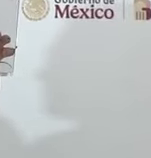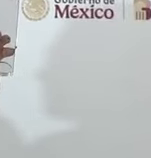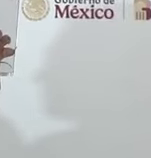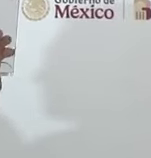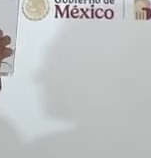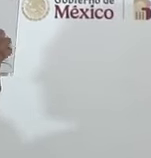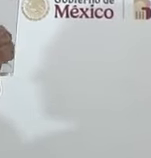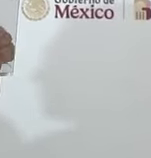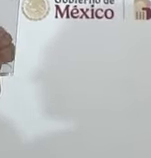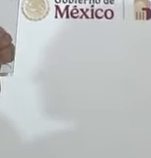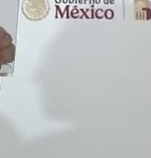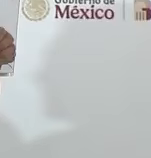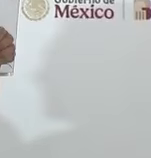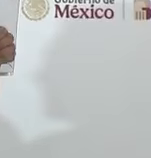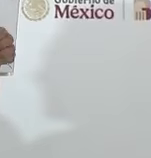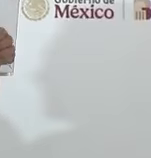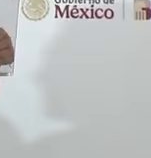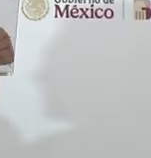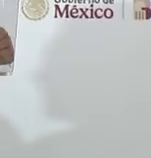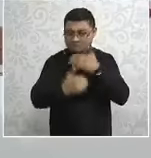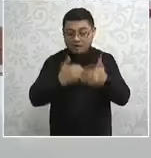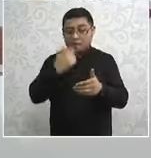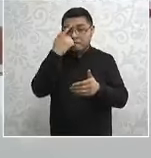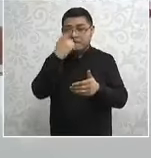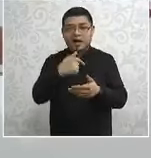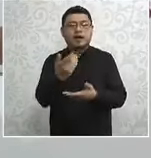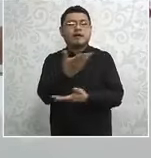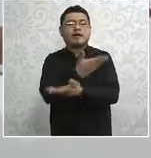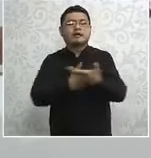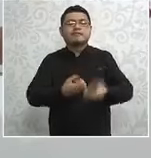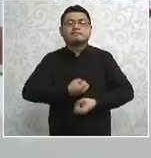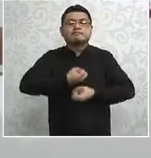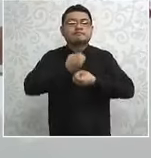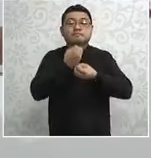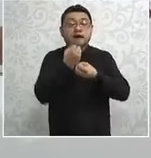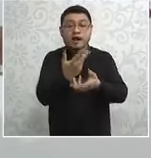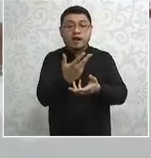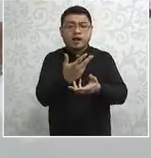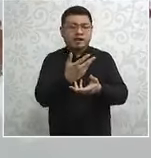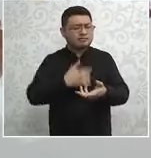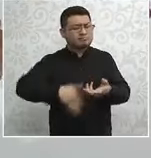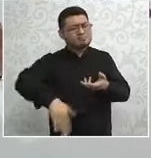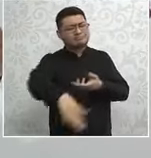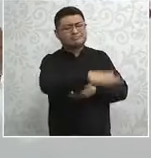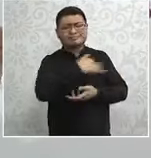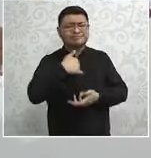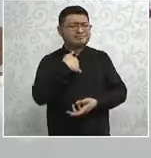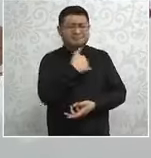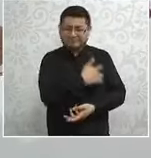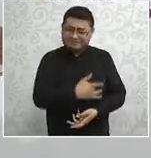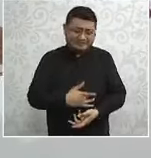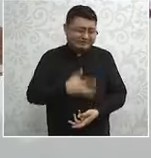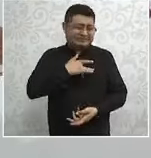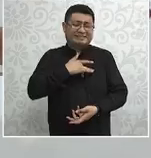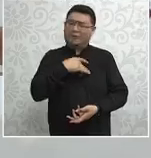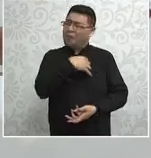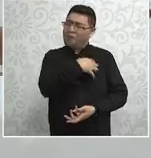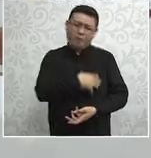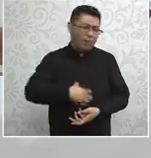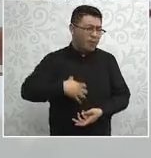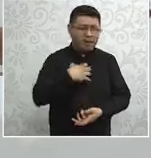contento que estamos de venir en este día a esta población hermosa de